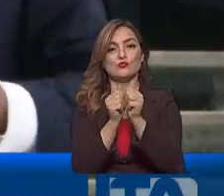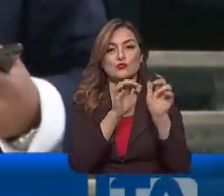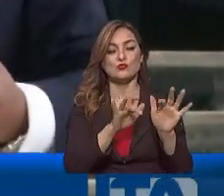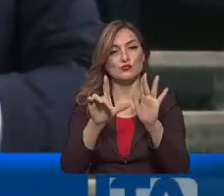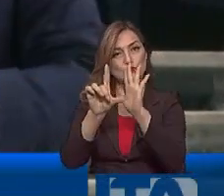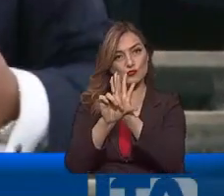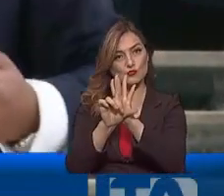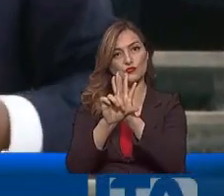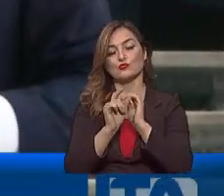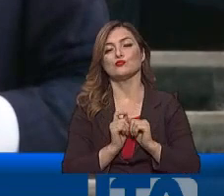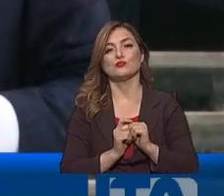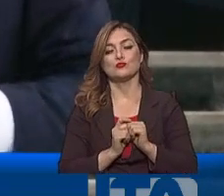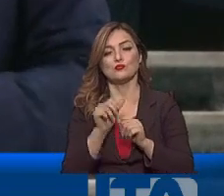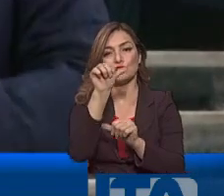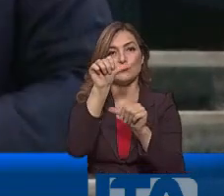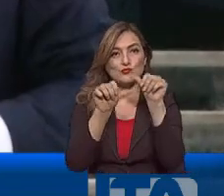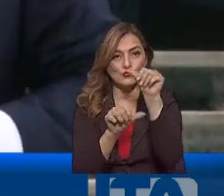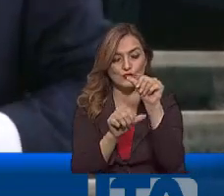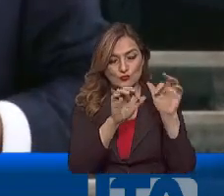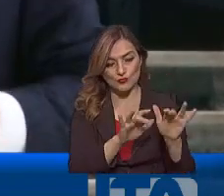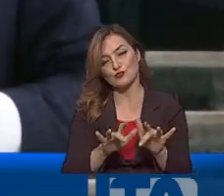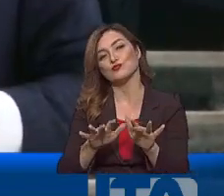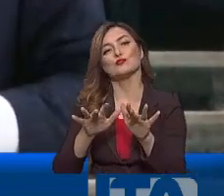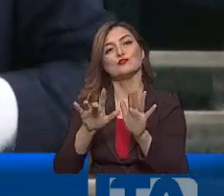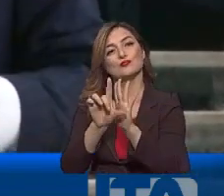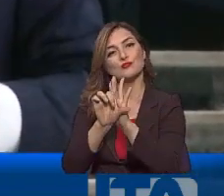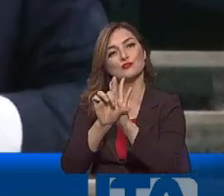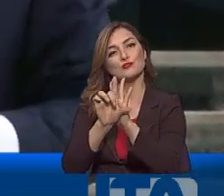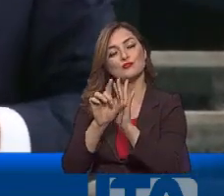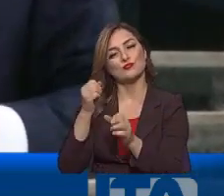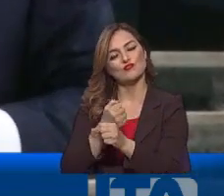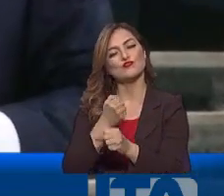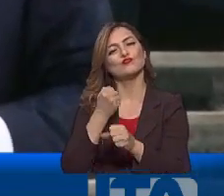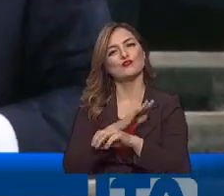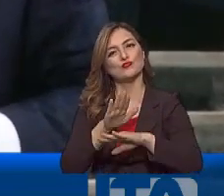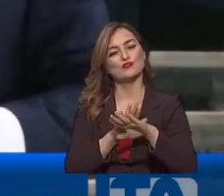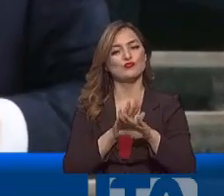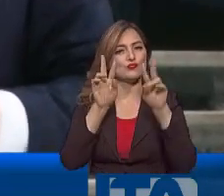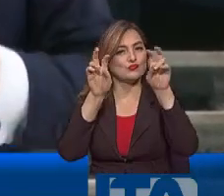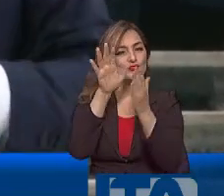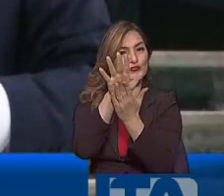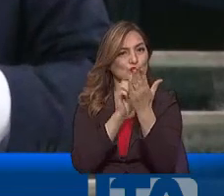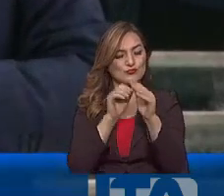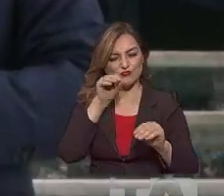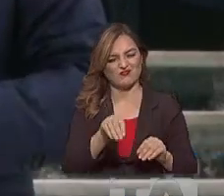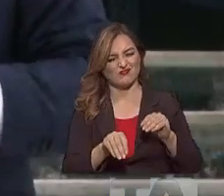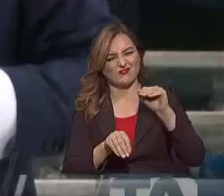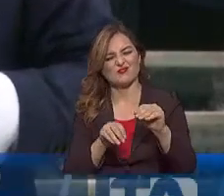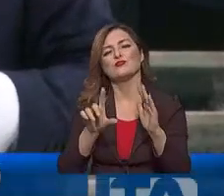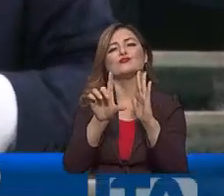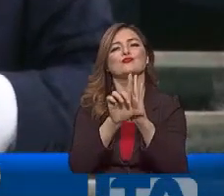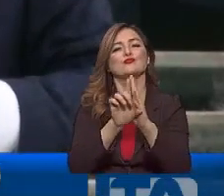secretario jurídico y el asesor de esta Secretaría Jurídica que ha trabajado en la elaboración de este proyecto de